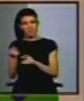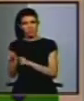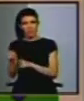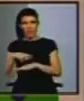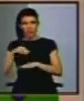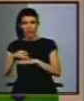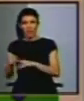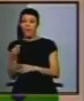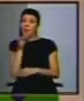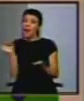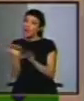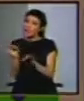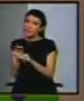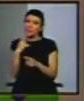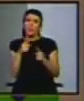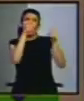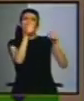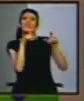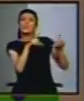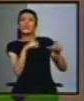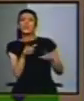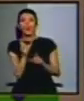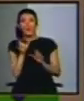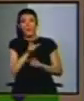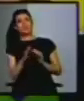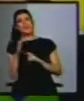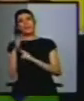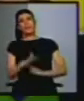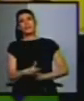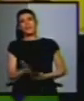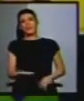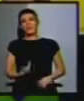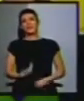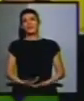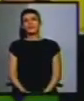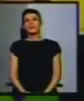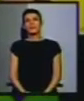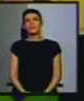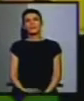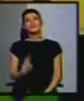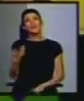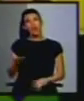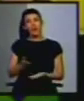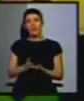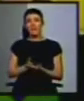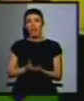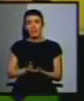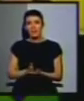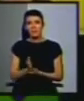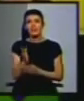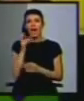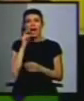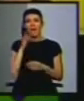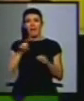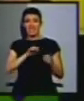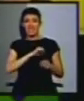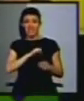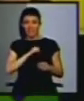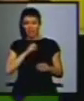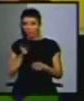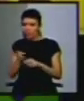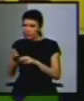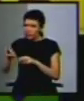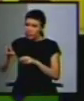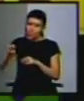que claramente para los vecinos del sector es discriminatorio. Van a comenzar a recorrer Santiago en